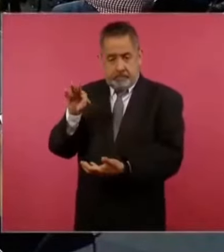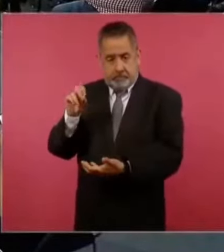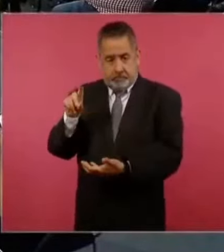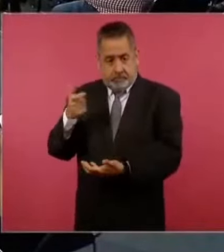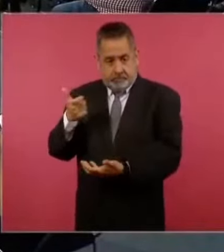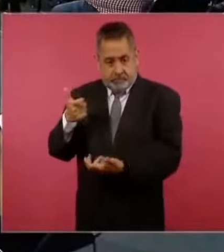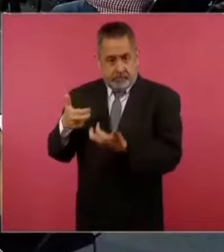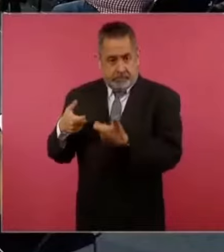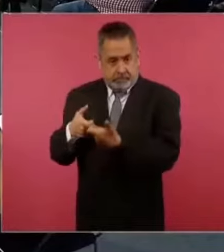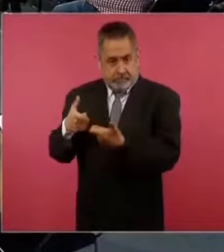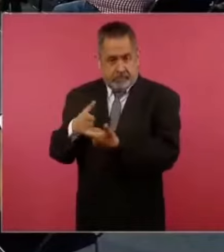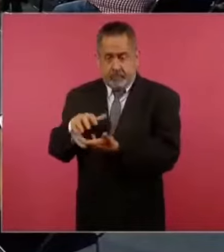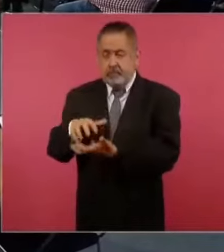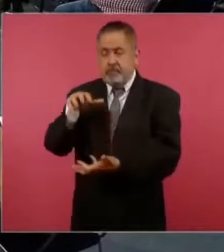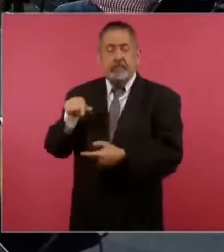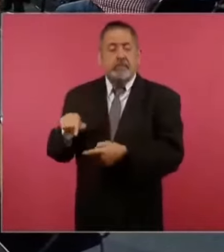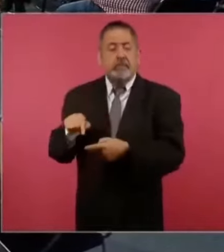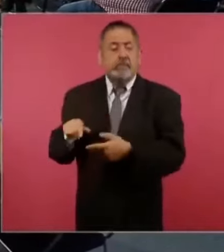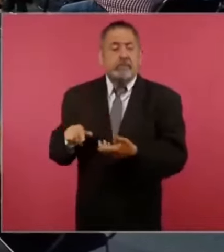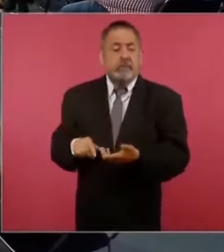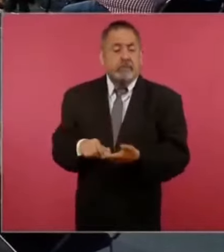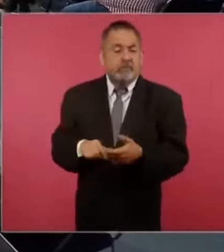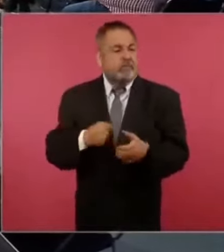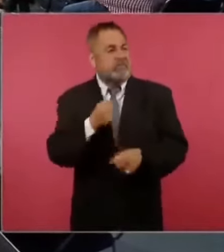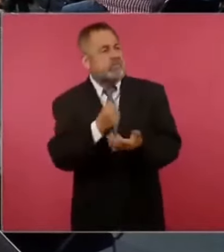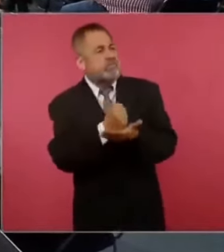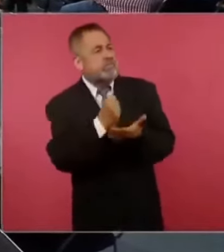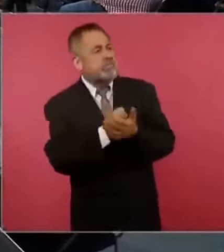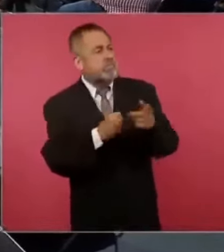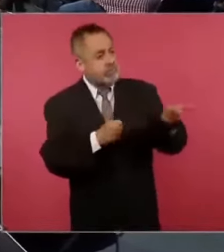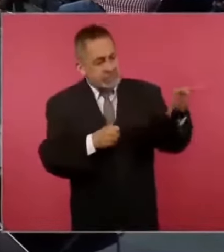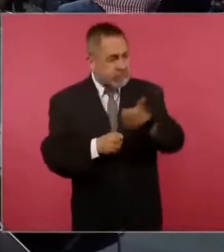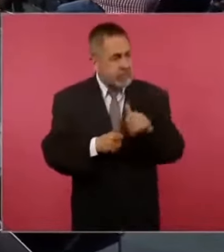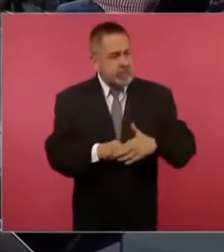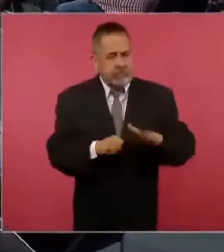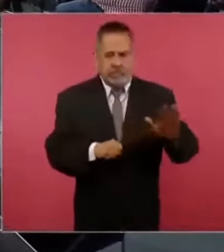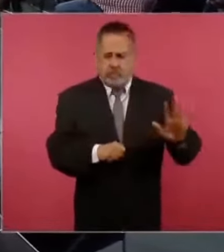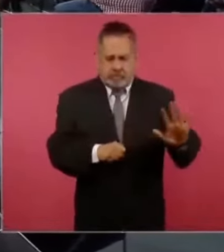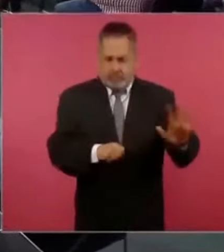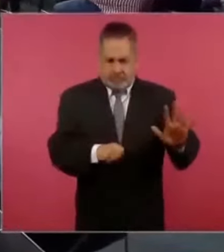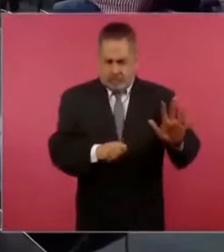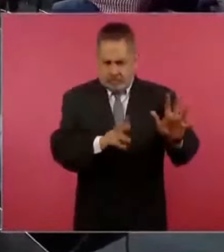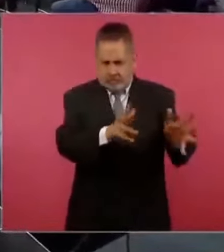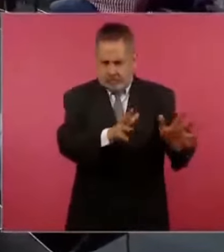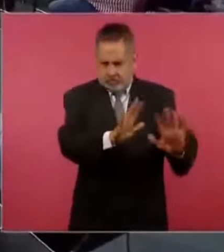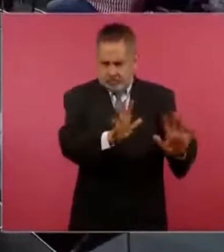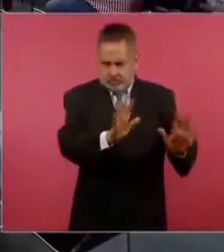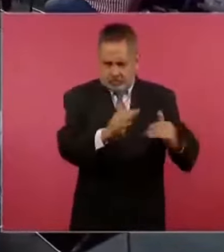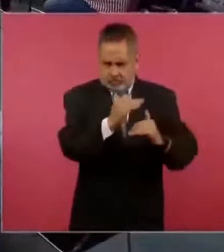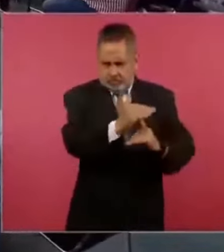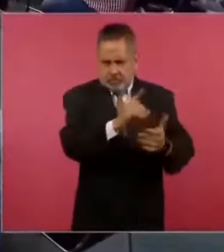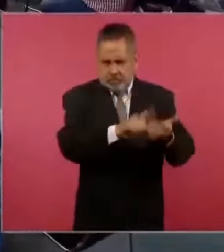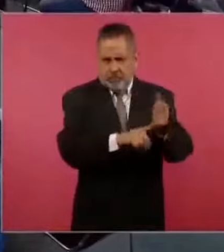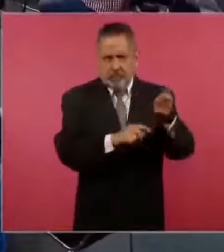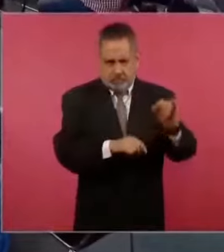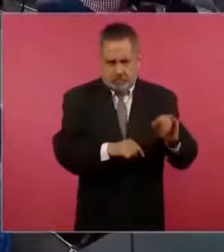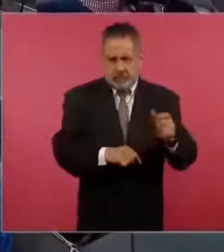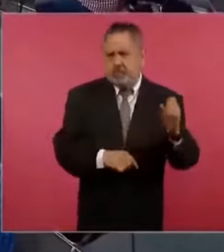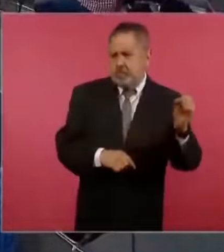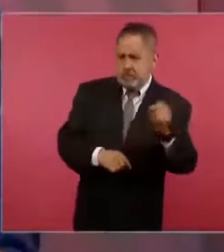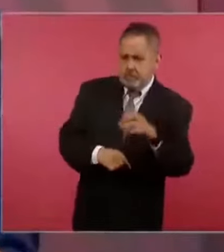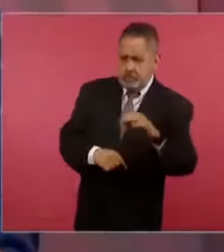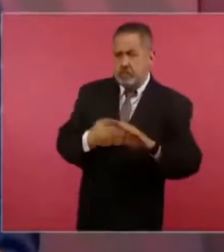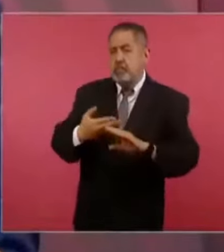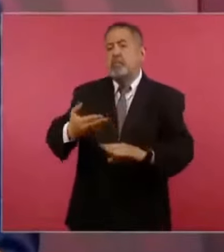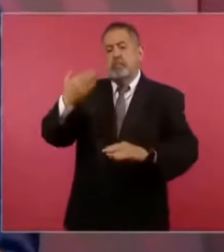pensiones no se les exige que ellos aumenten sus cuotas porque ya lo